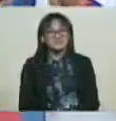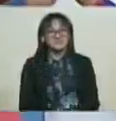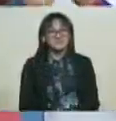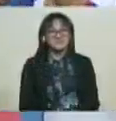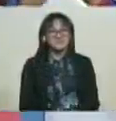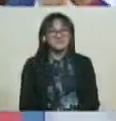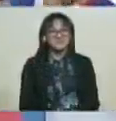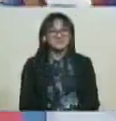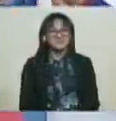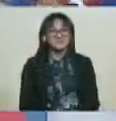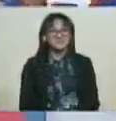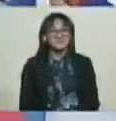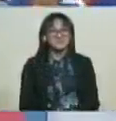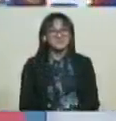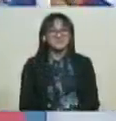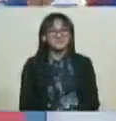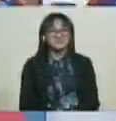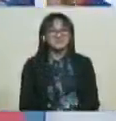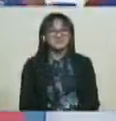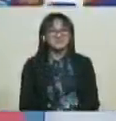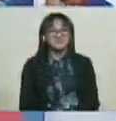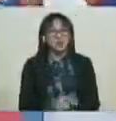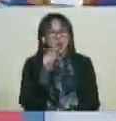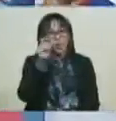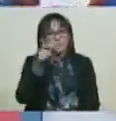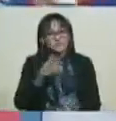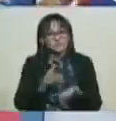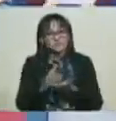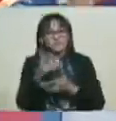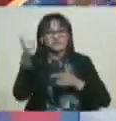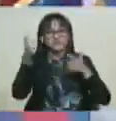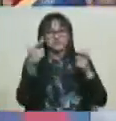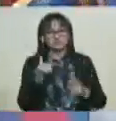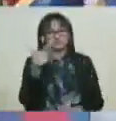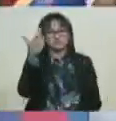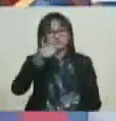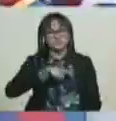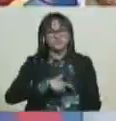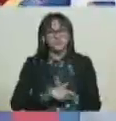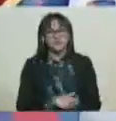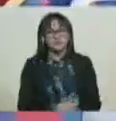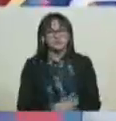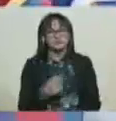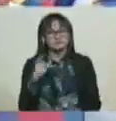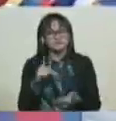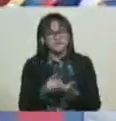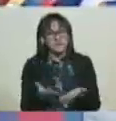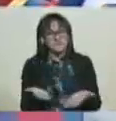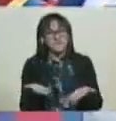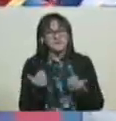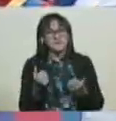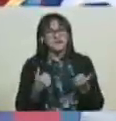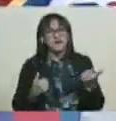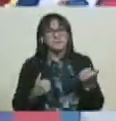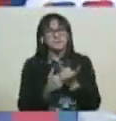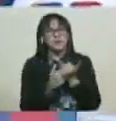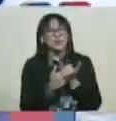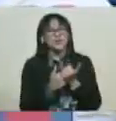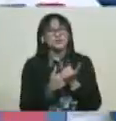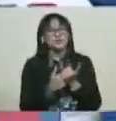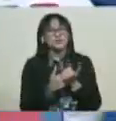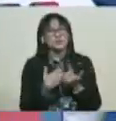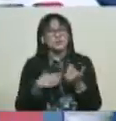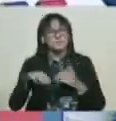humilde trabajador el hombre leal a chávez soy yo el que vine a pedirte el apoyo para hacer